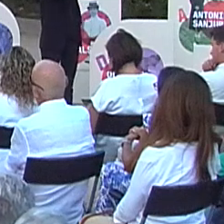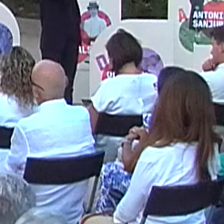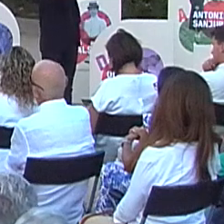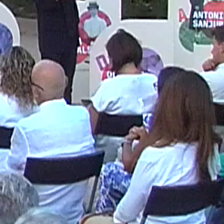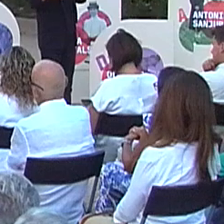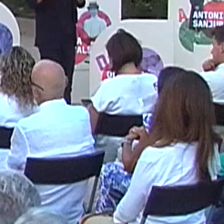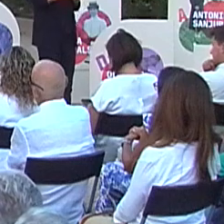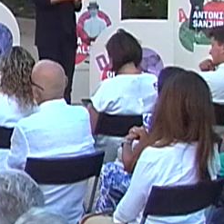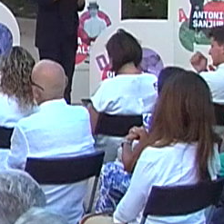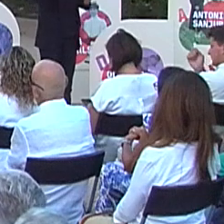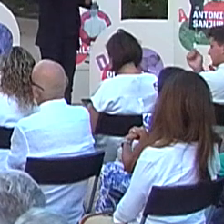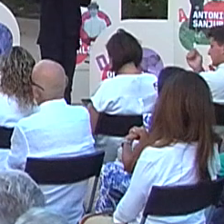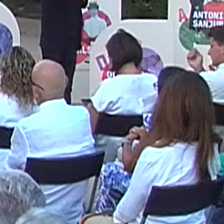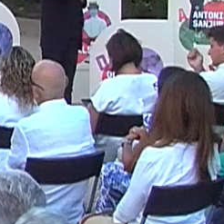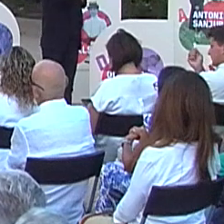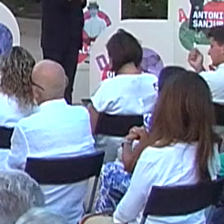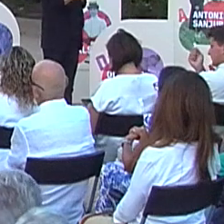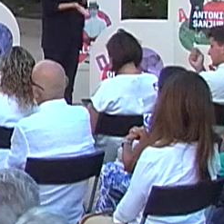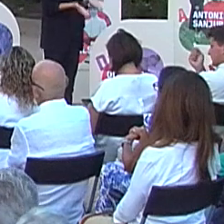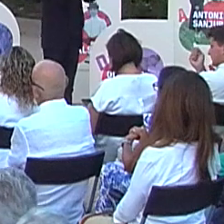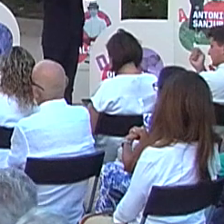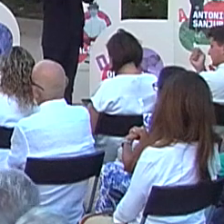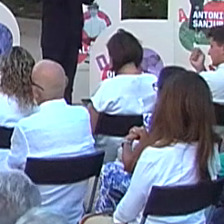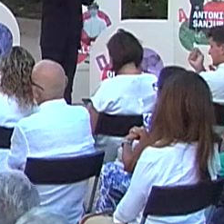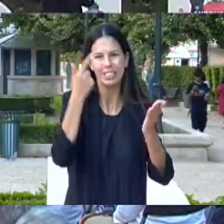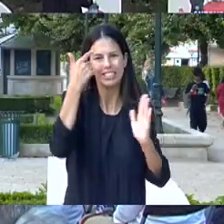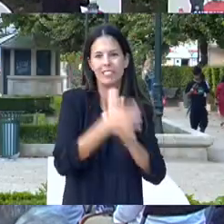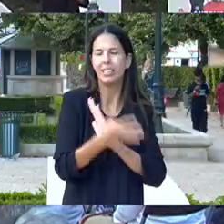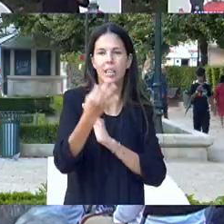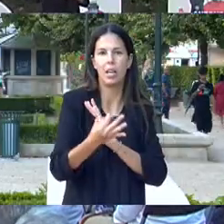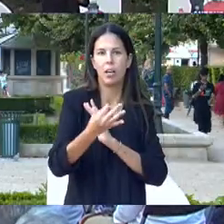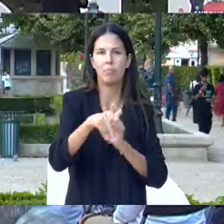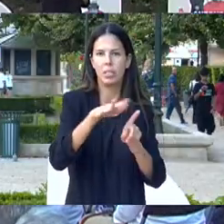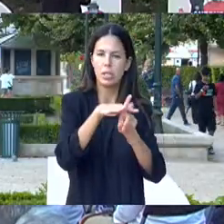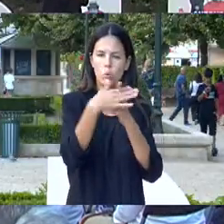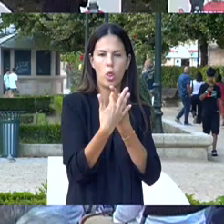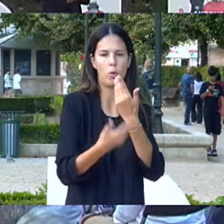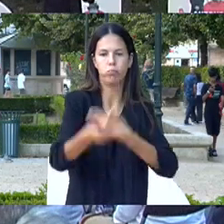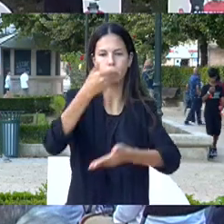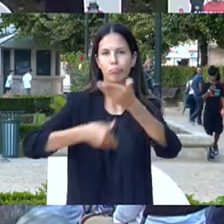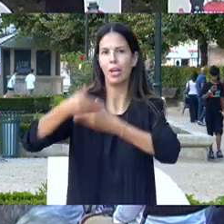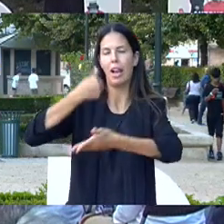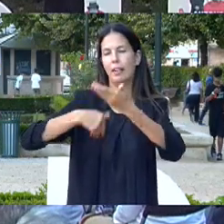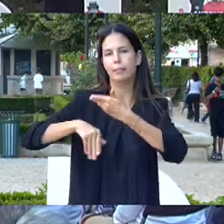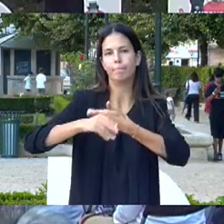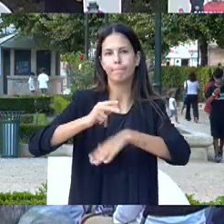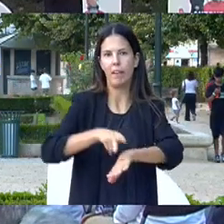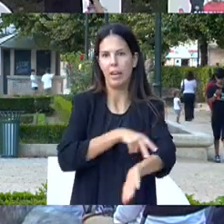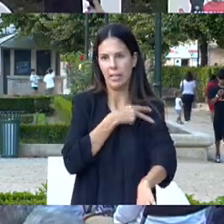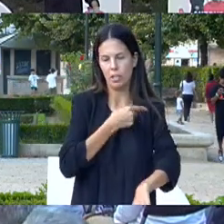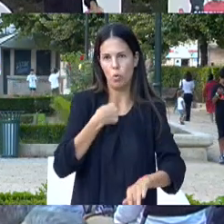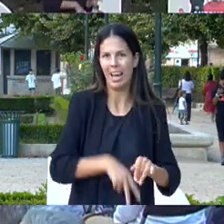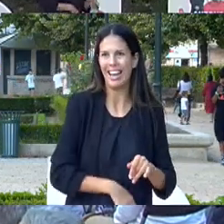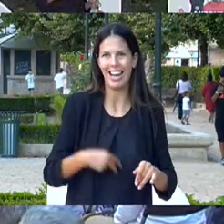que punto significou ese levantamento un retroceso enorme o franquismo en xeral para a